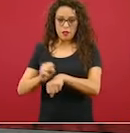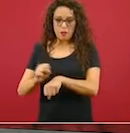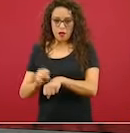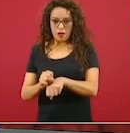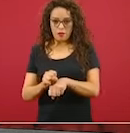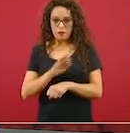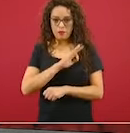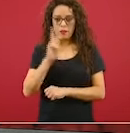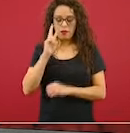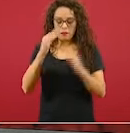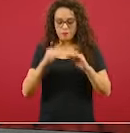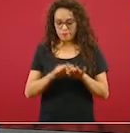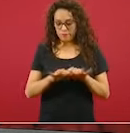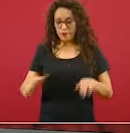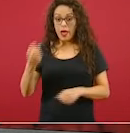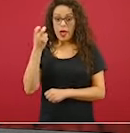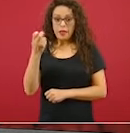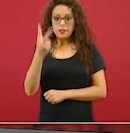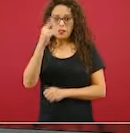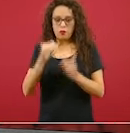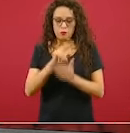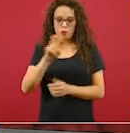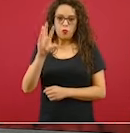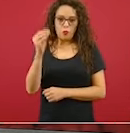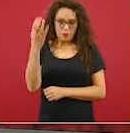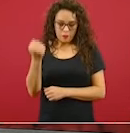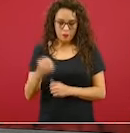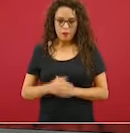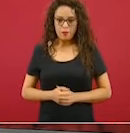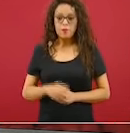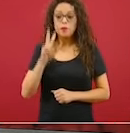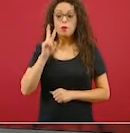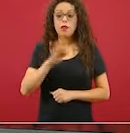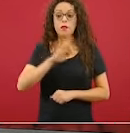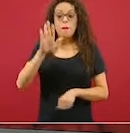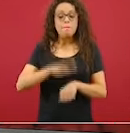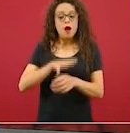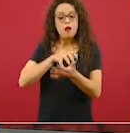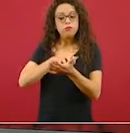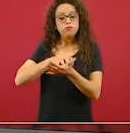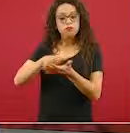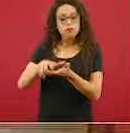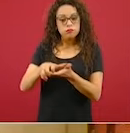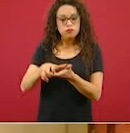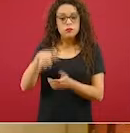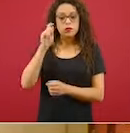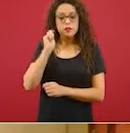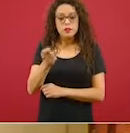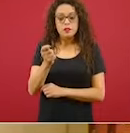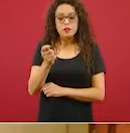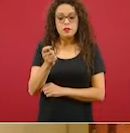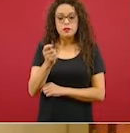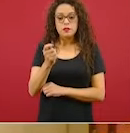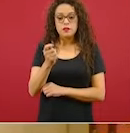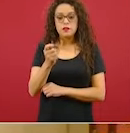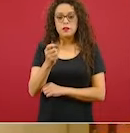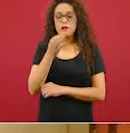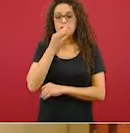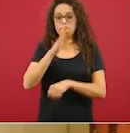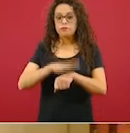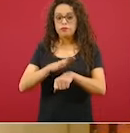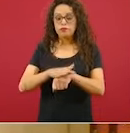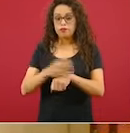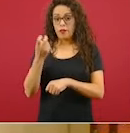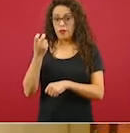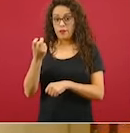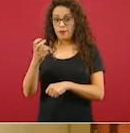de 2.299. Podemos también ver que la gran mayoría de ellos, la intensidad de la notificación y ocurrencia